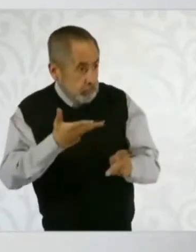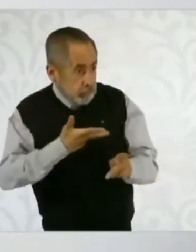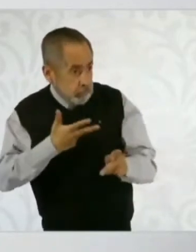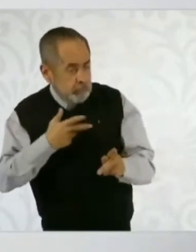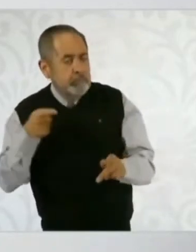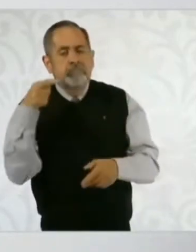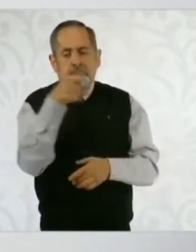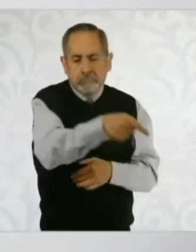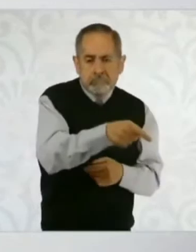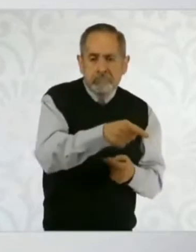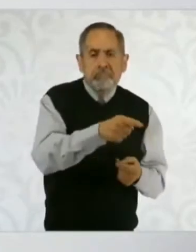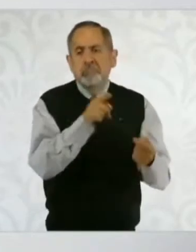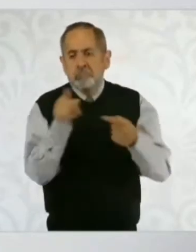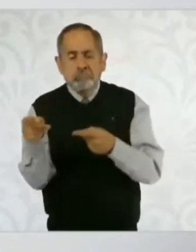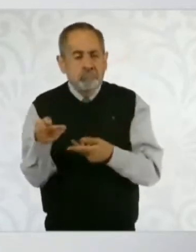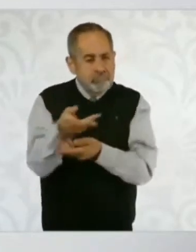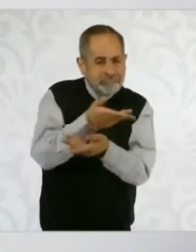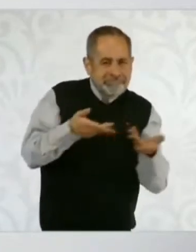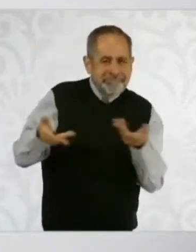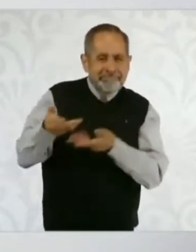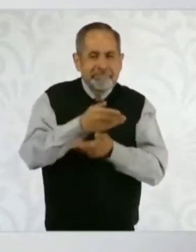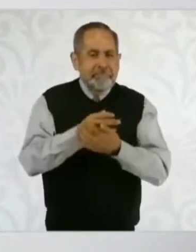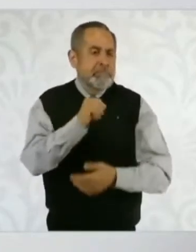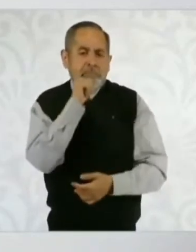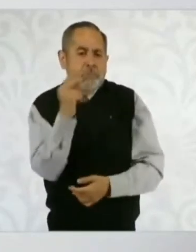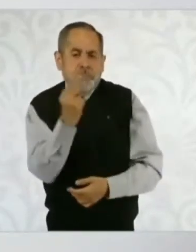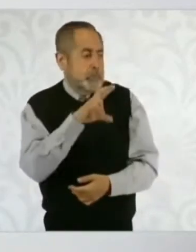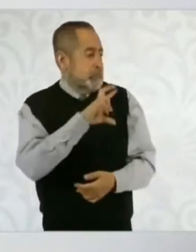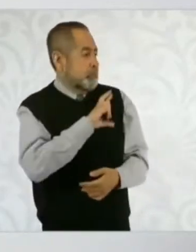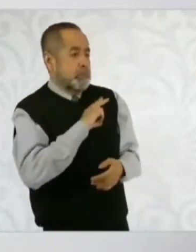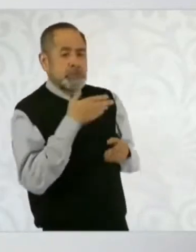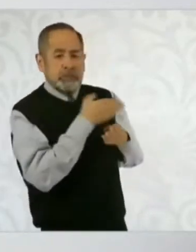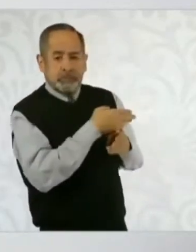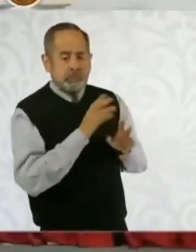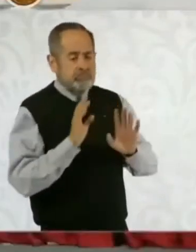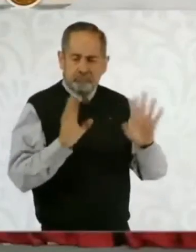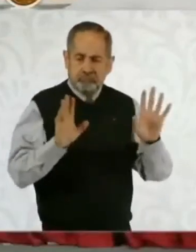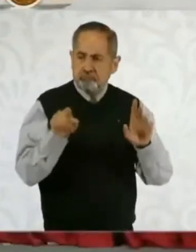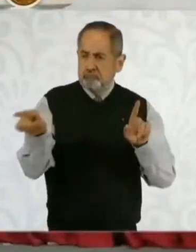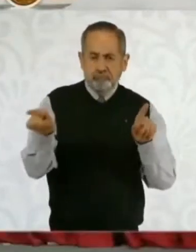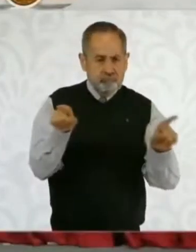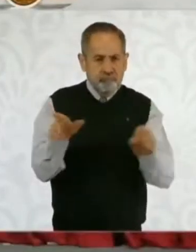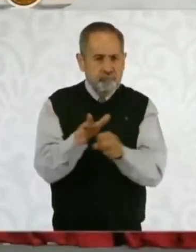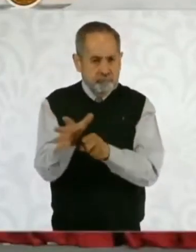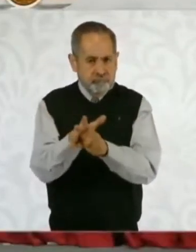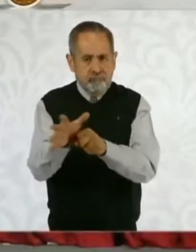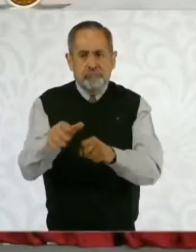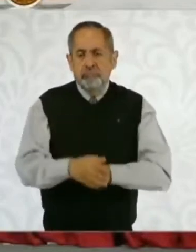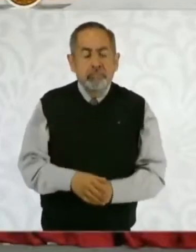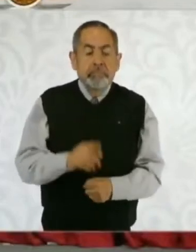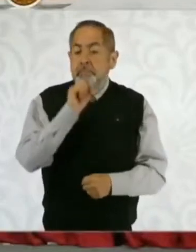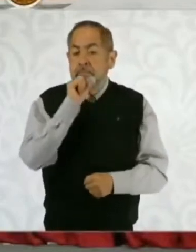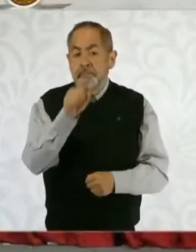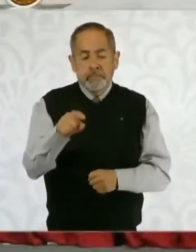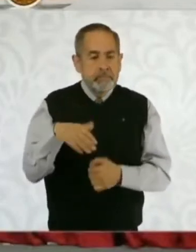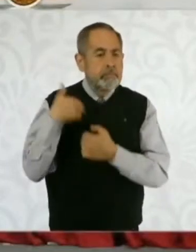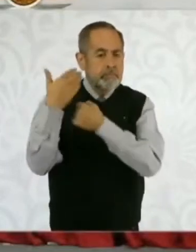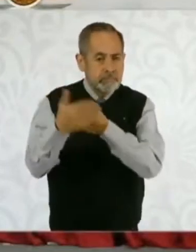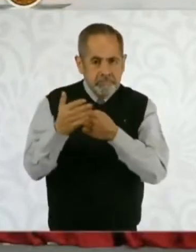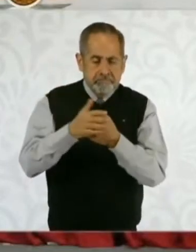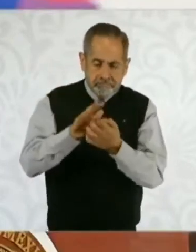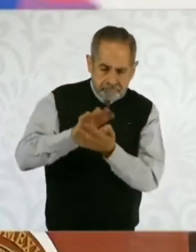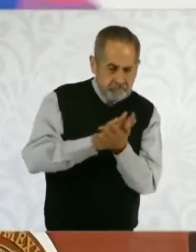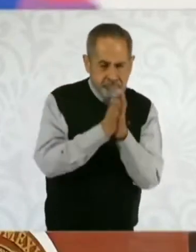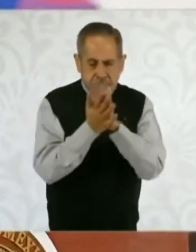diversas instituciones públicas de salud. Asimismo, vamos a continuar con el proceso de